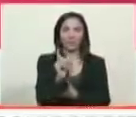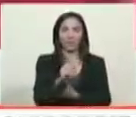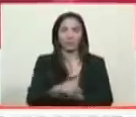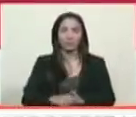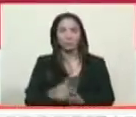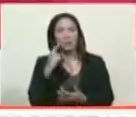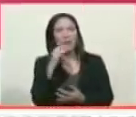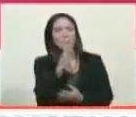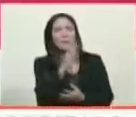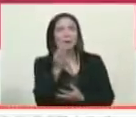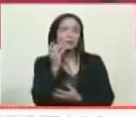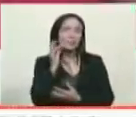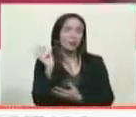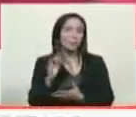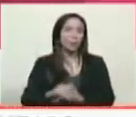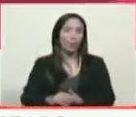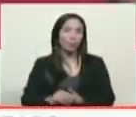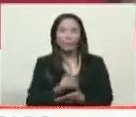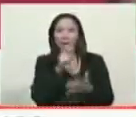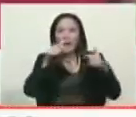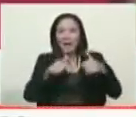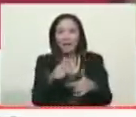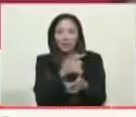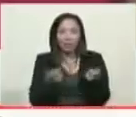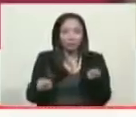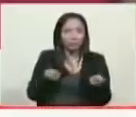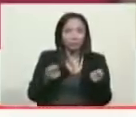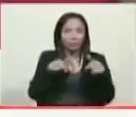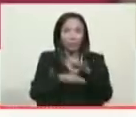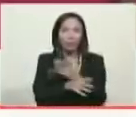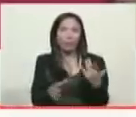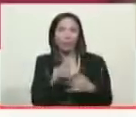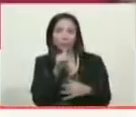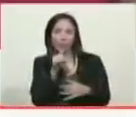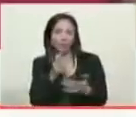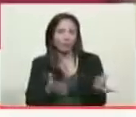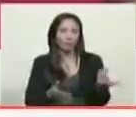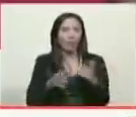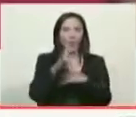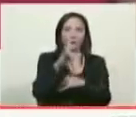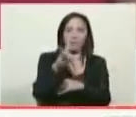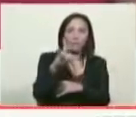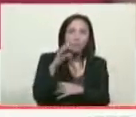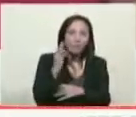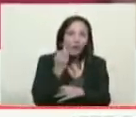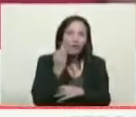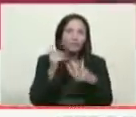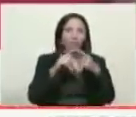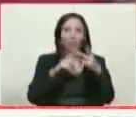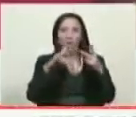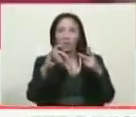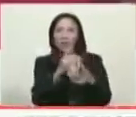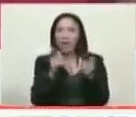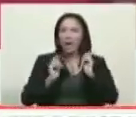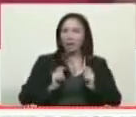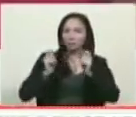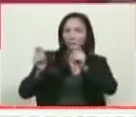Pareciera que todo está controlado por las redes sociales y el presidente autoproclamado